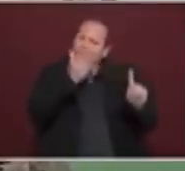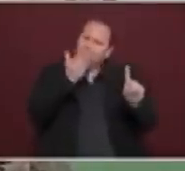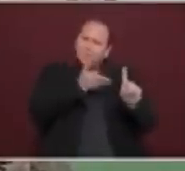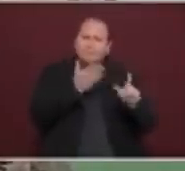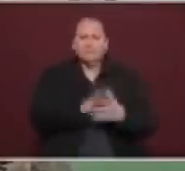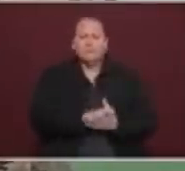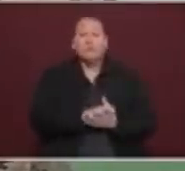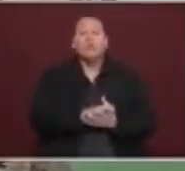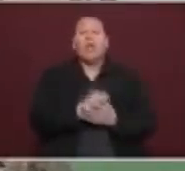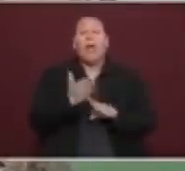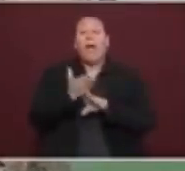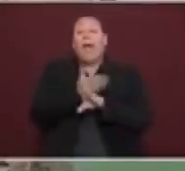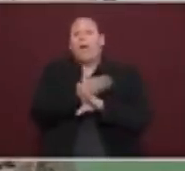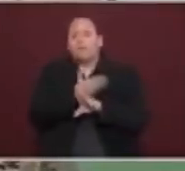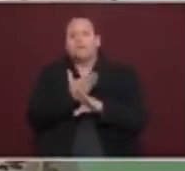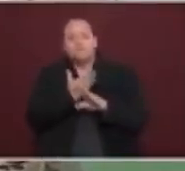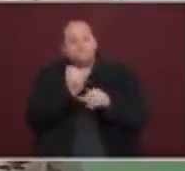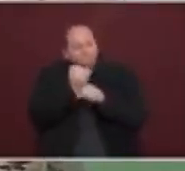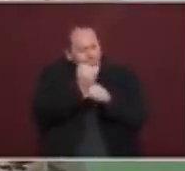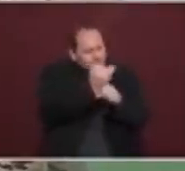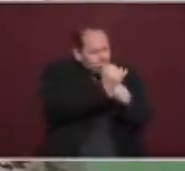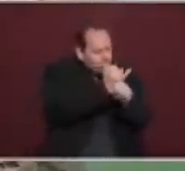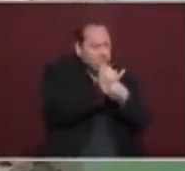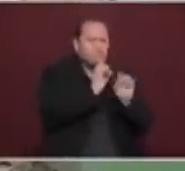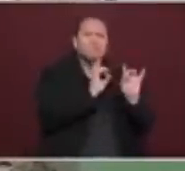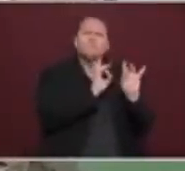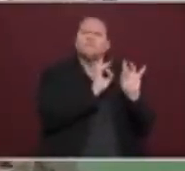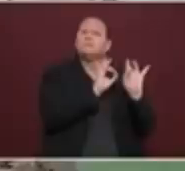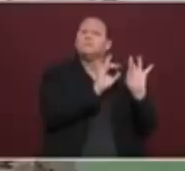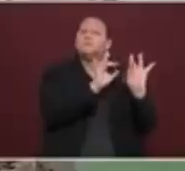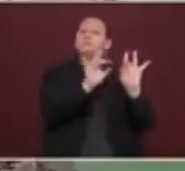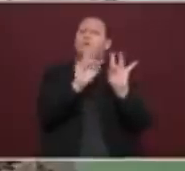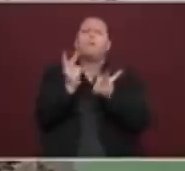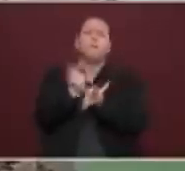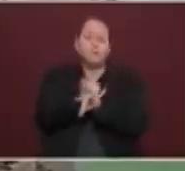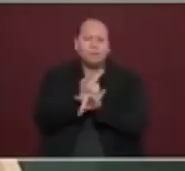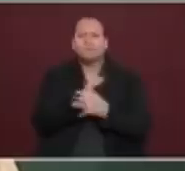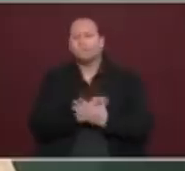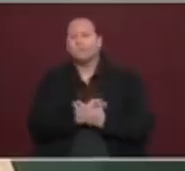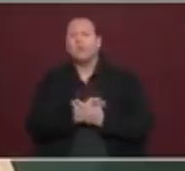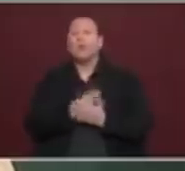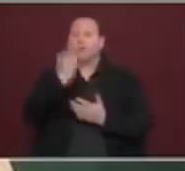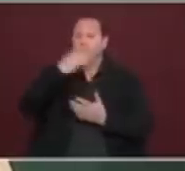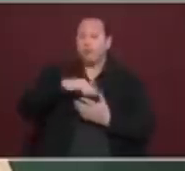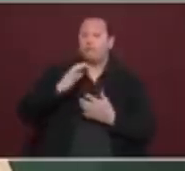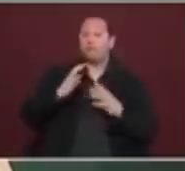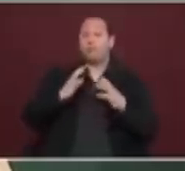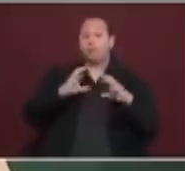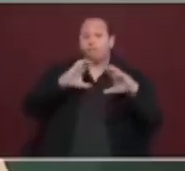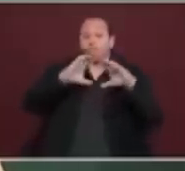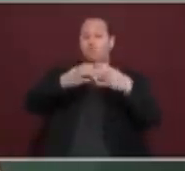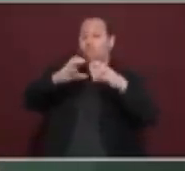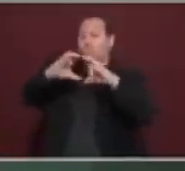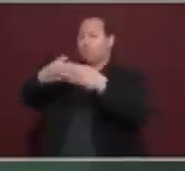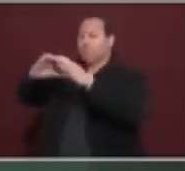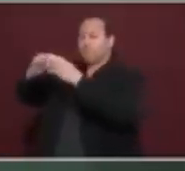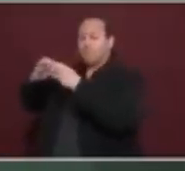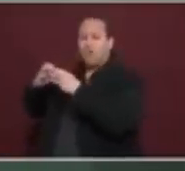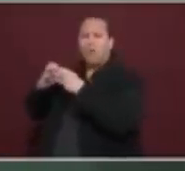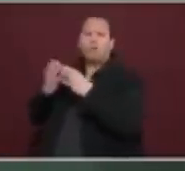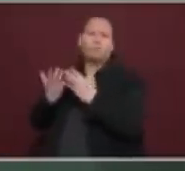se hizo un análisis de lo que de lo que se estaba desarrollando en coordinación con todas las áreas federales